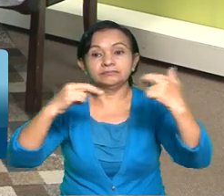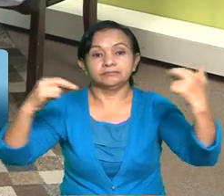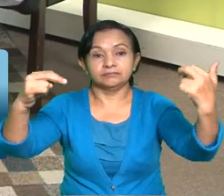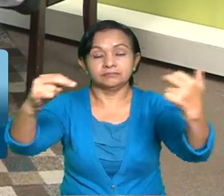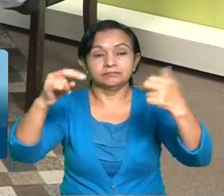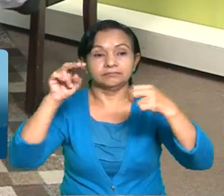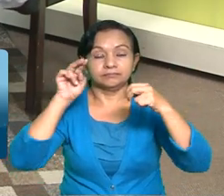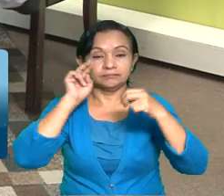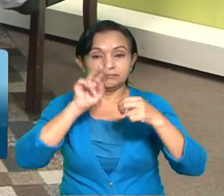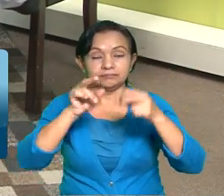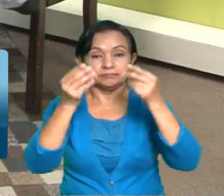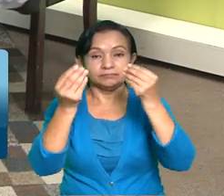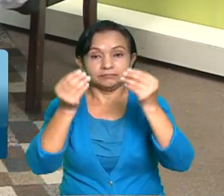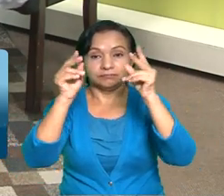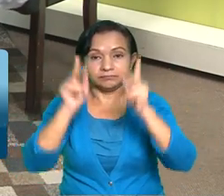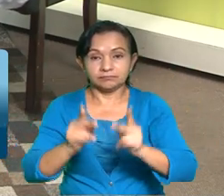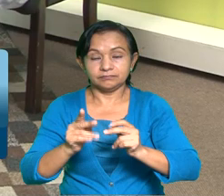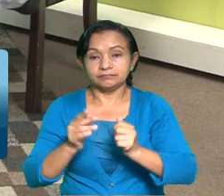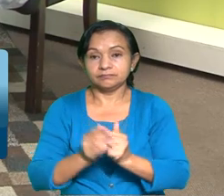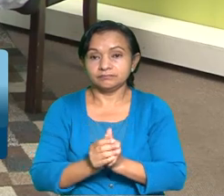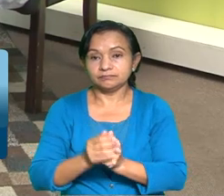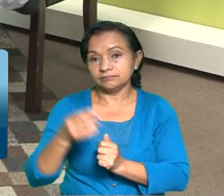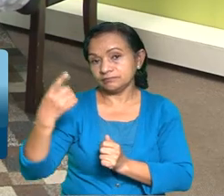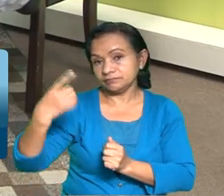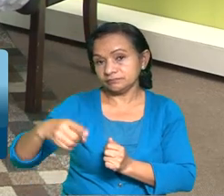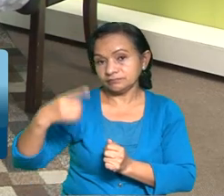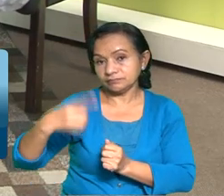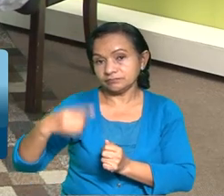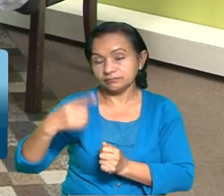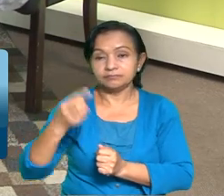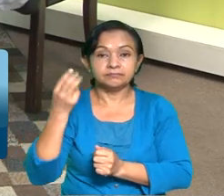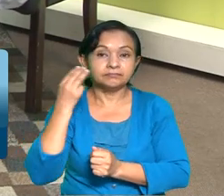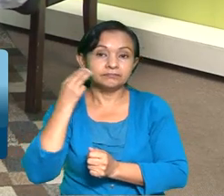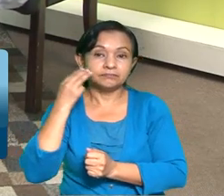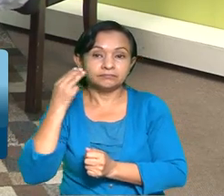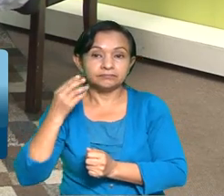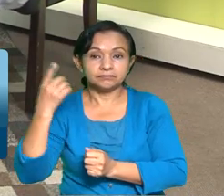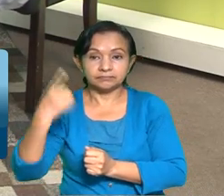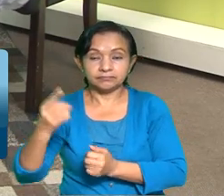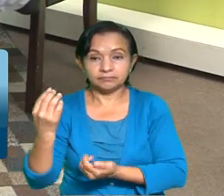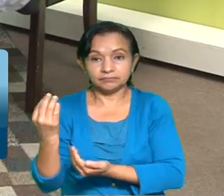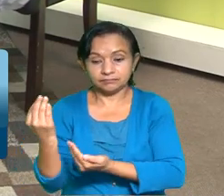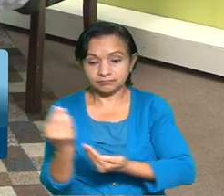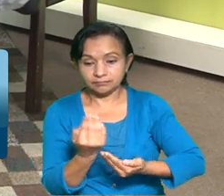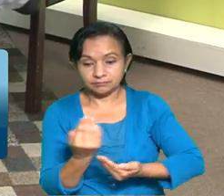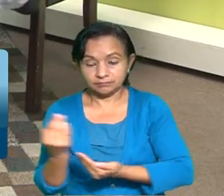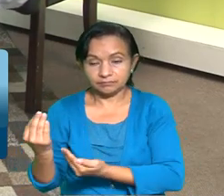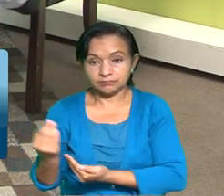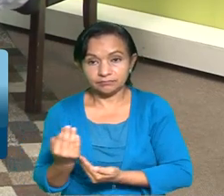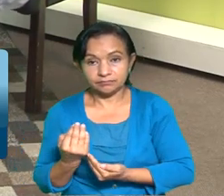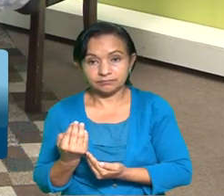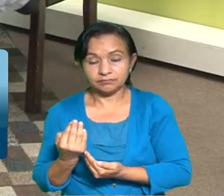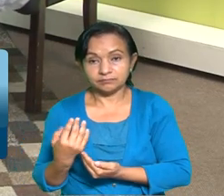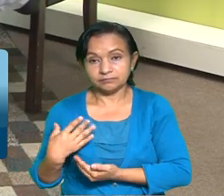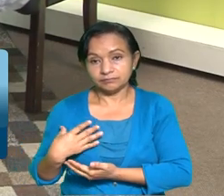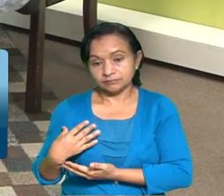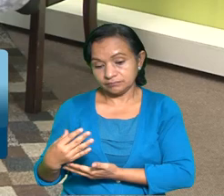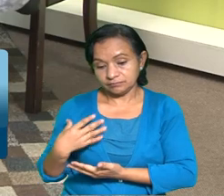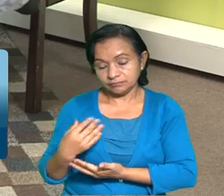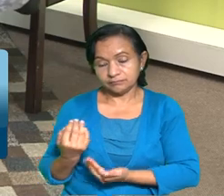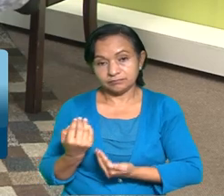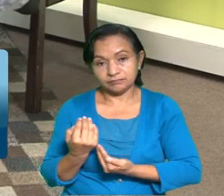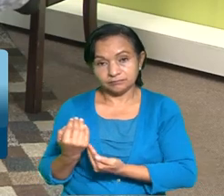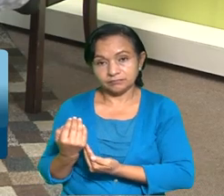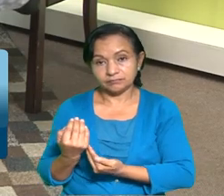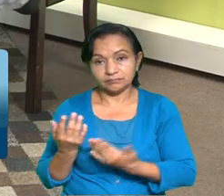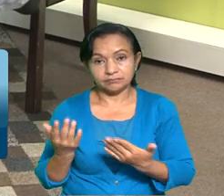ante la mirada de muchas personas. No es solamente un derecho de la madre, sino que también del bebé. Del bebé, de poder beneficiarse de la lactancia materna.